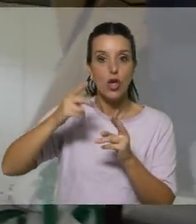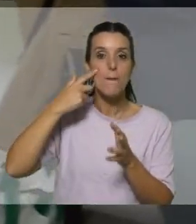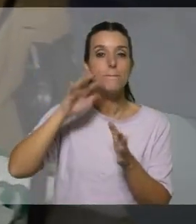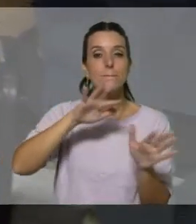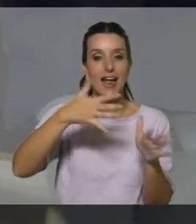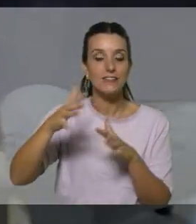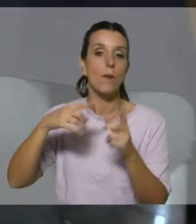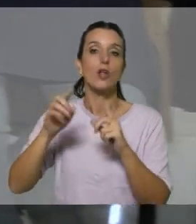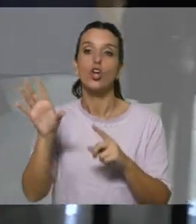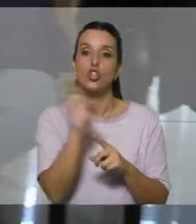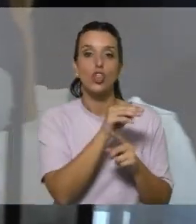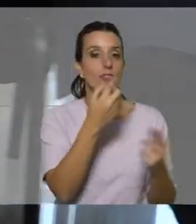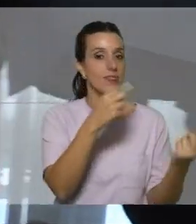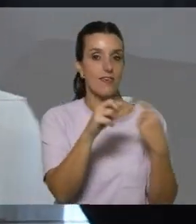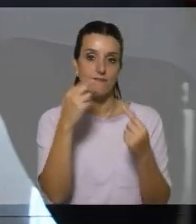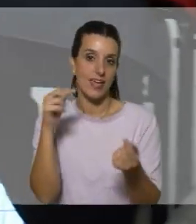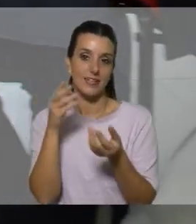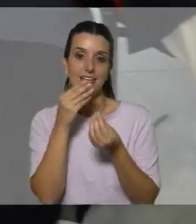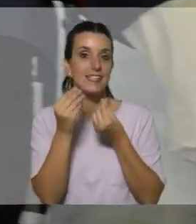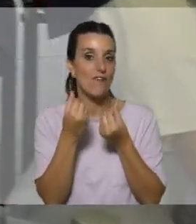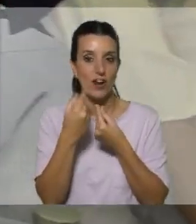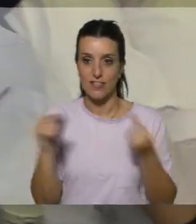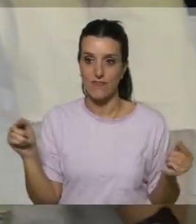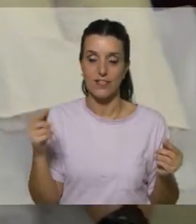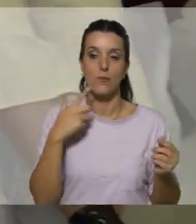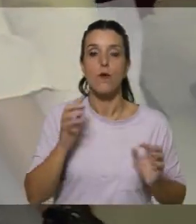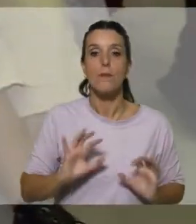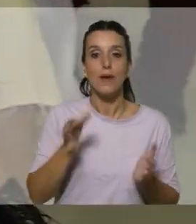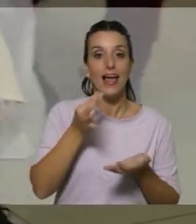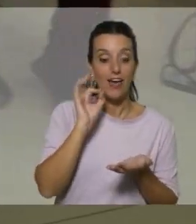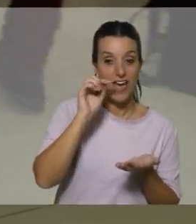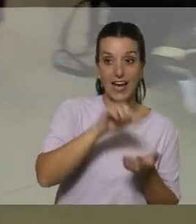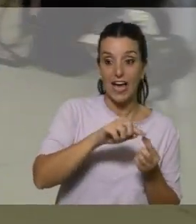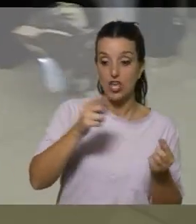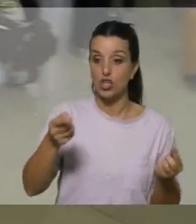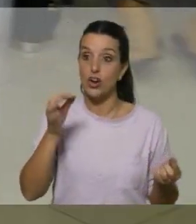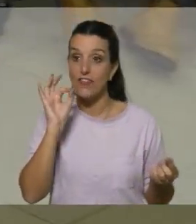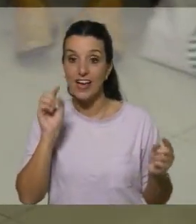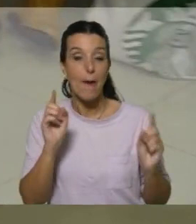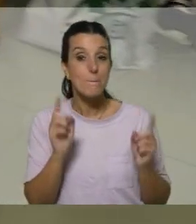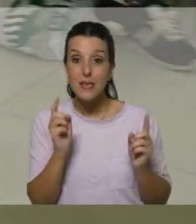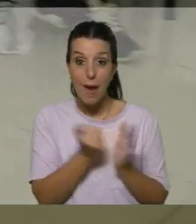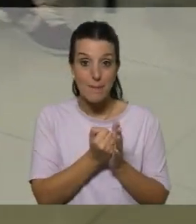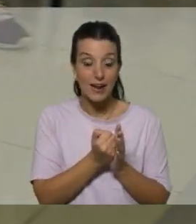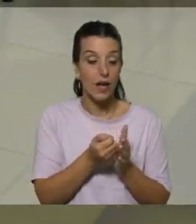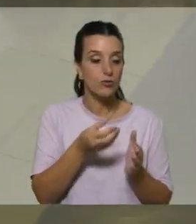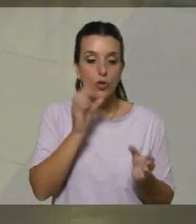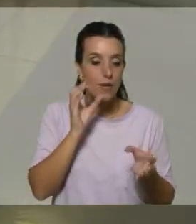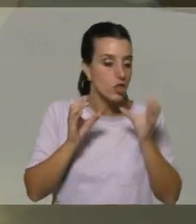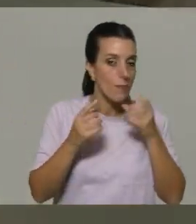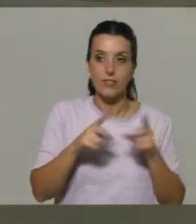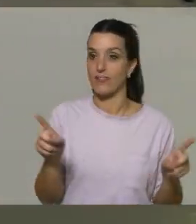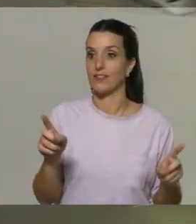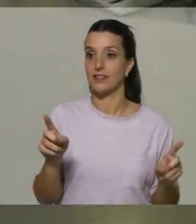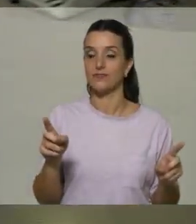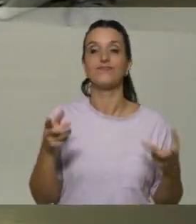parecidos, pero todos van a tener una impresión sensorial diferente. Vos preparás un café acá y un café acá, por más que sea el mismo, cuando lo pruebes va a ser completamente